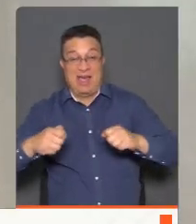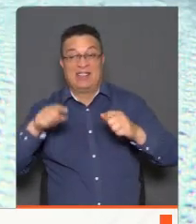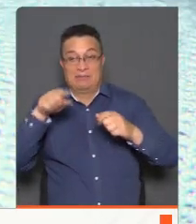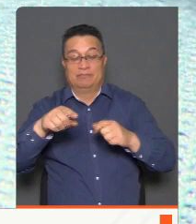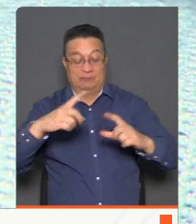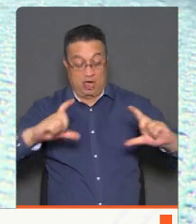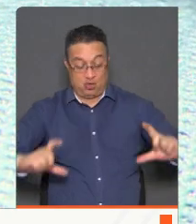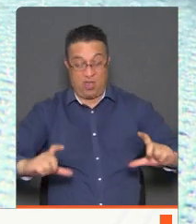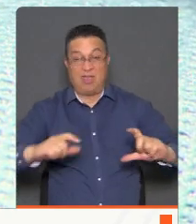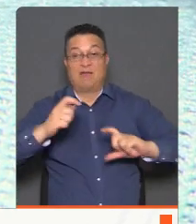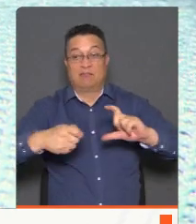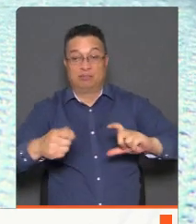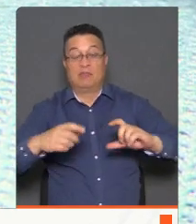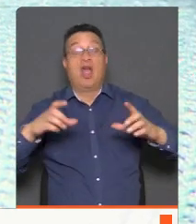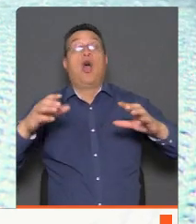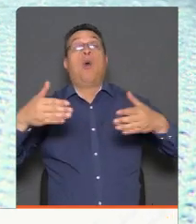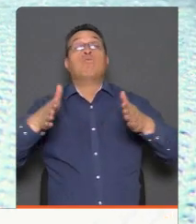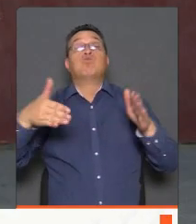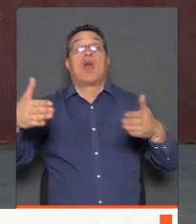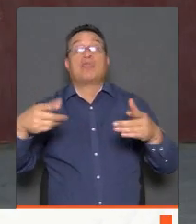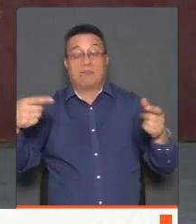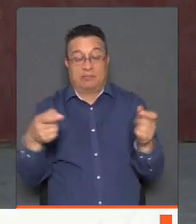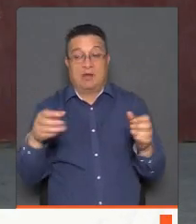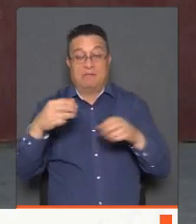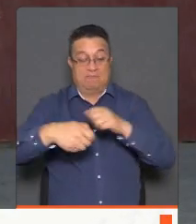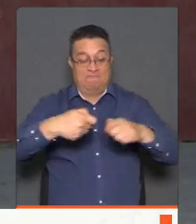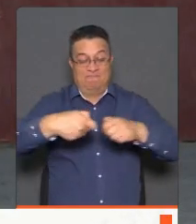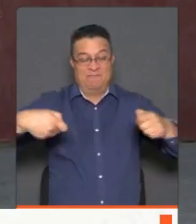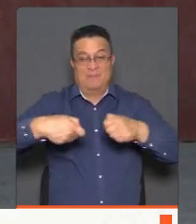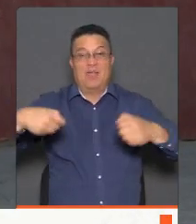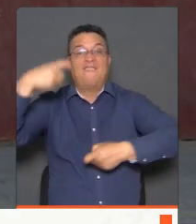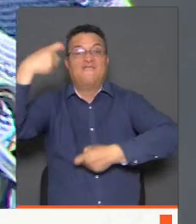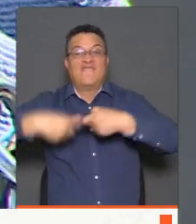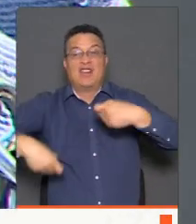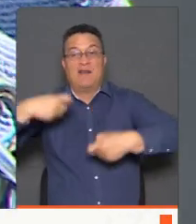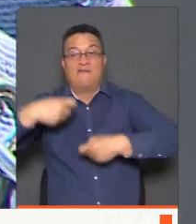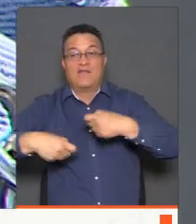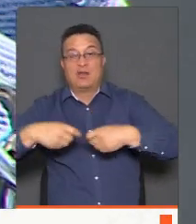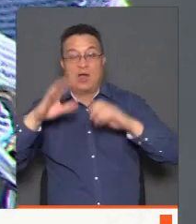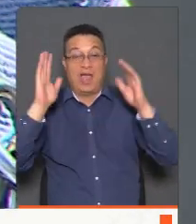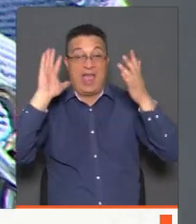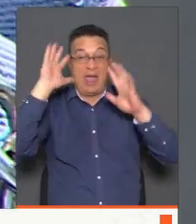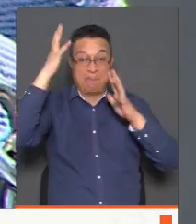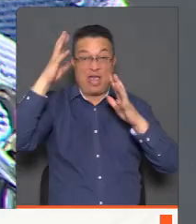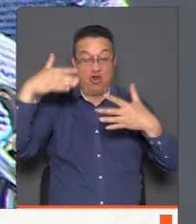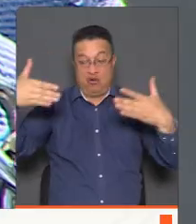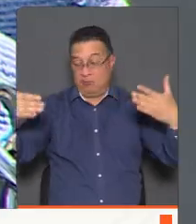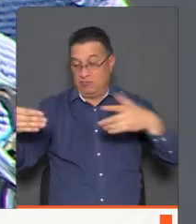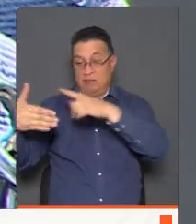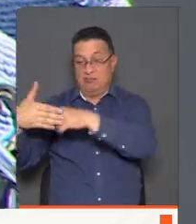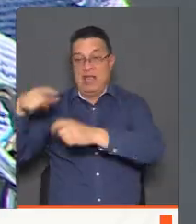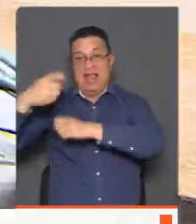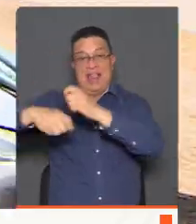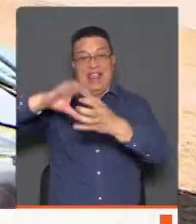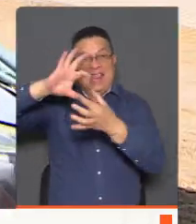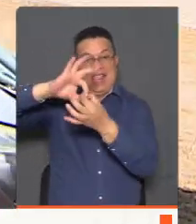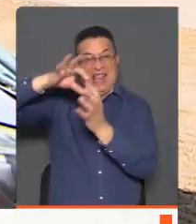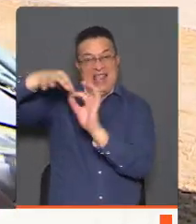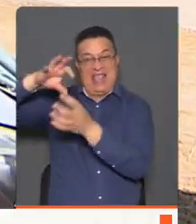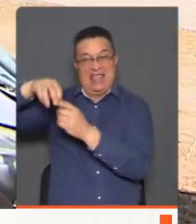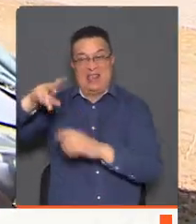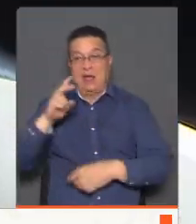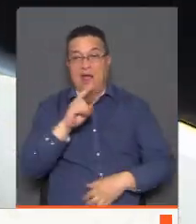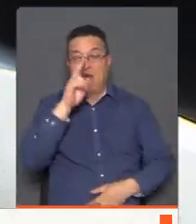llantas, bloqueó las puertas de su auto con piolas metálicas y rodeó los espejos retrovisores con cadenas, como si se tratara